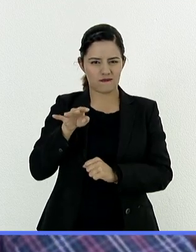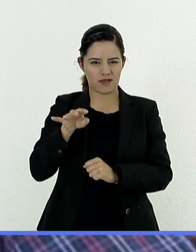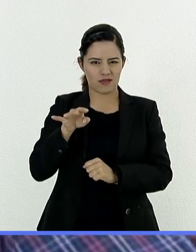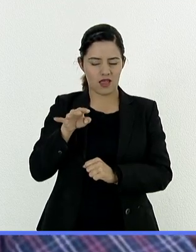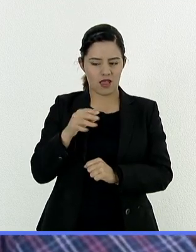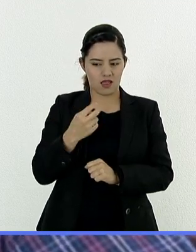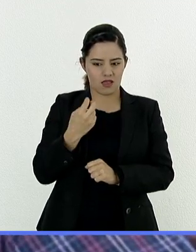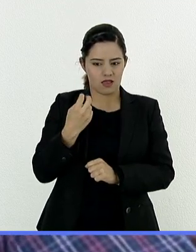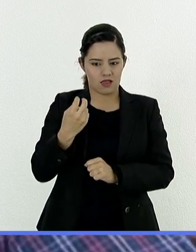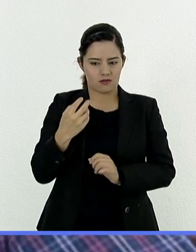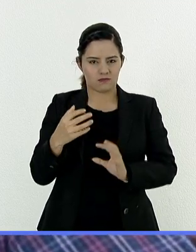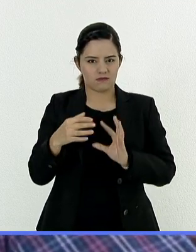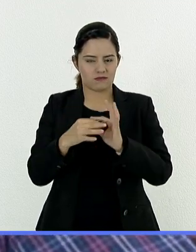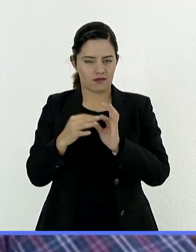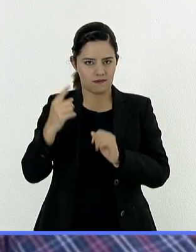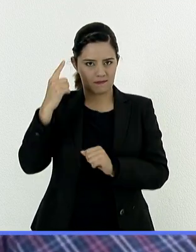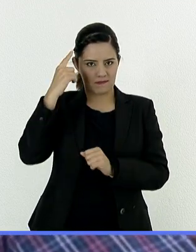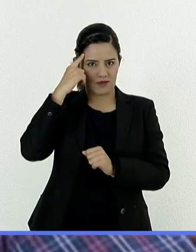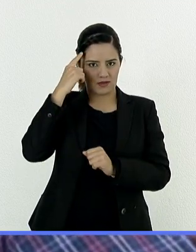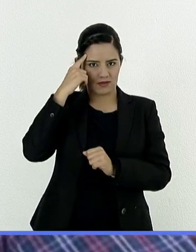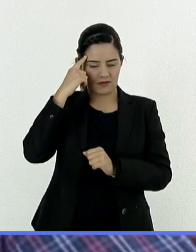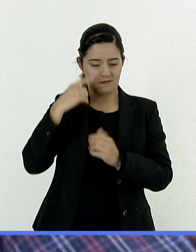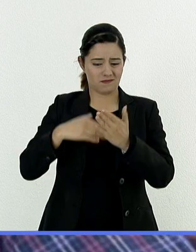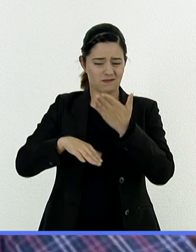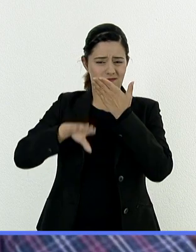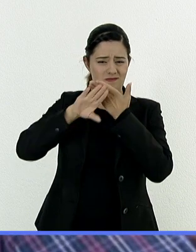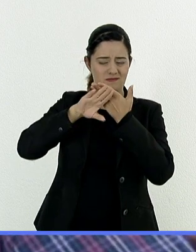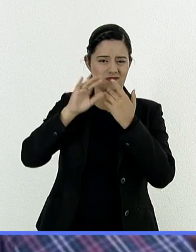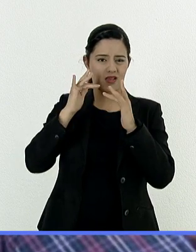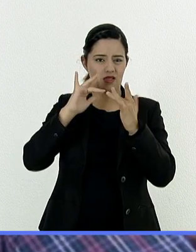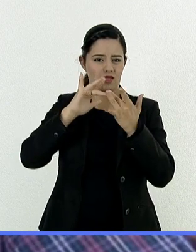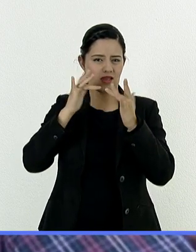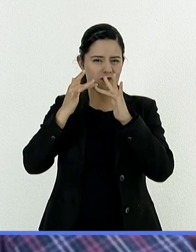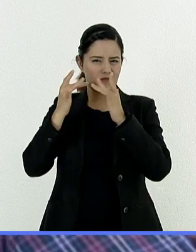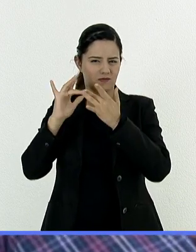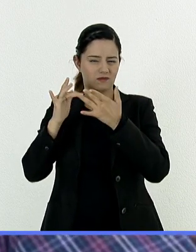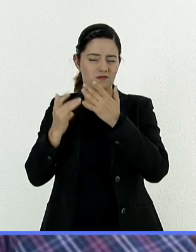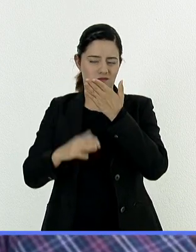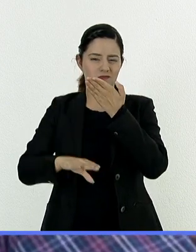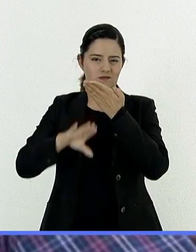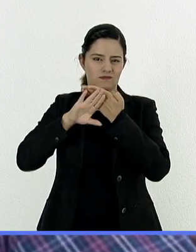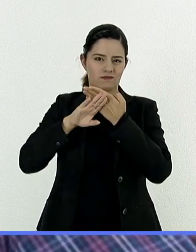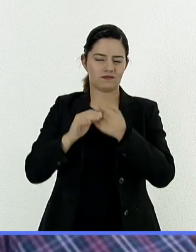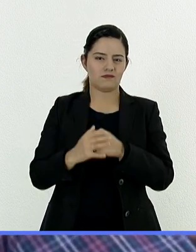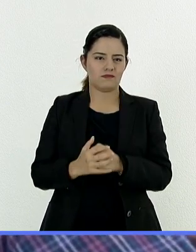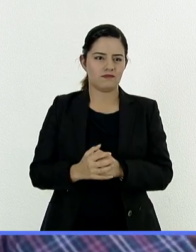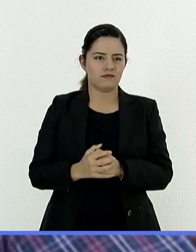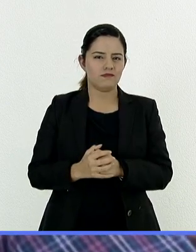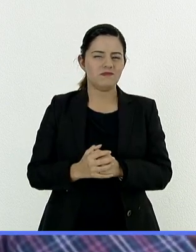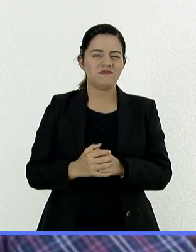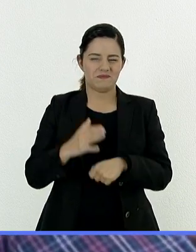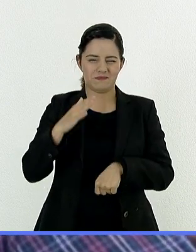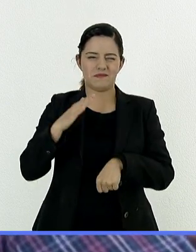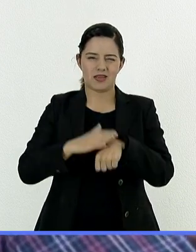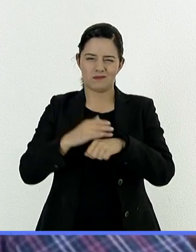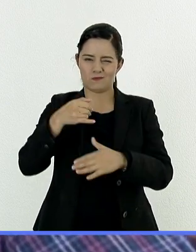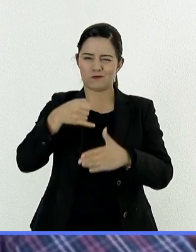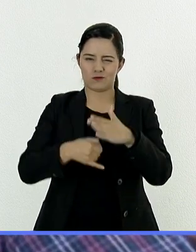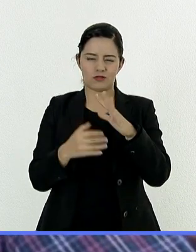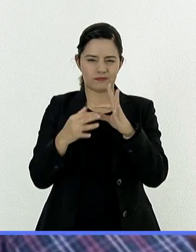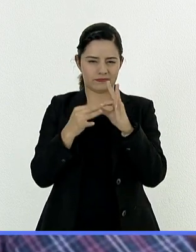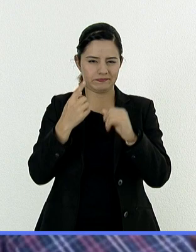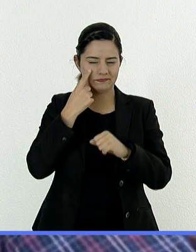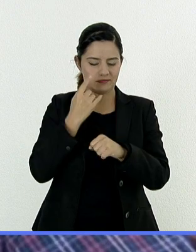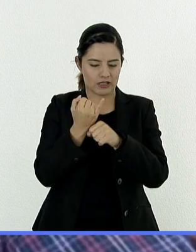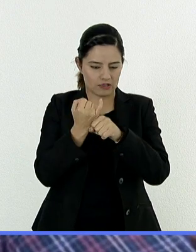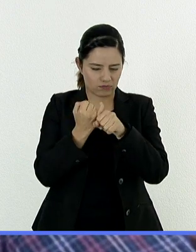trastornos neurológicos y daño a las funciones cognitivas para profundizar en esto un estudio